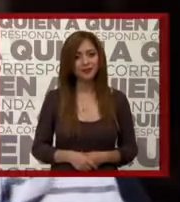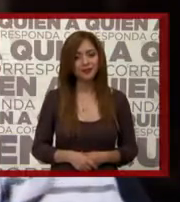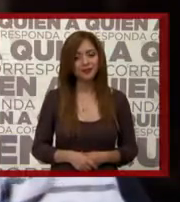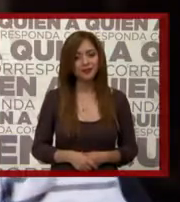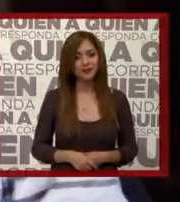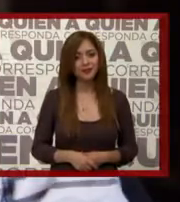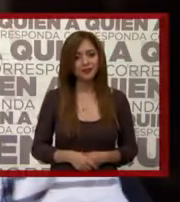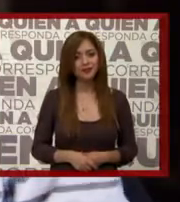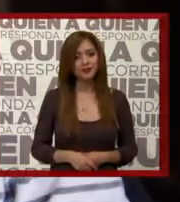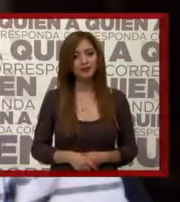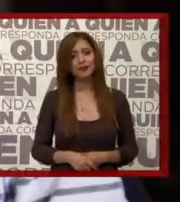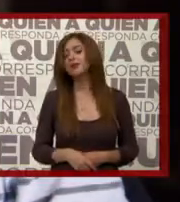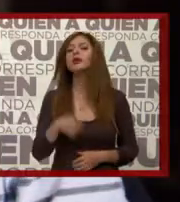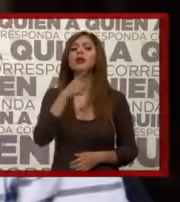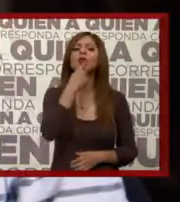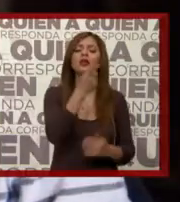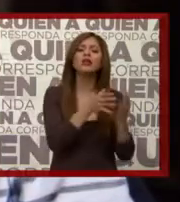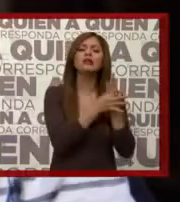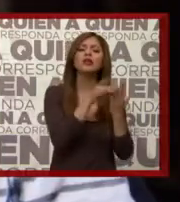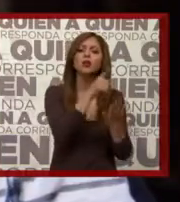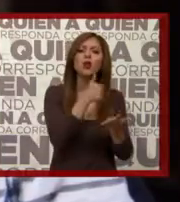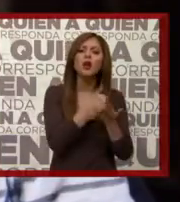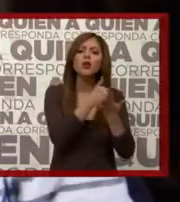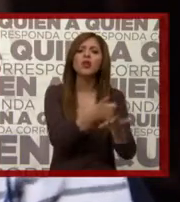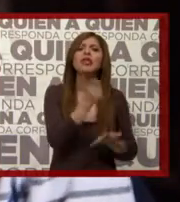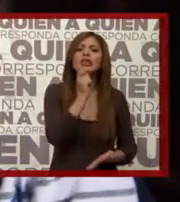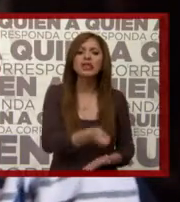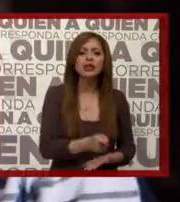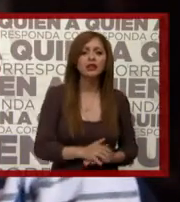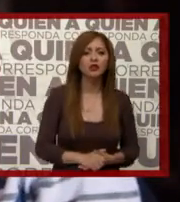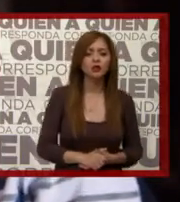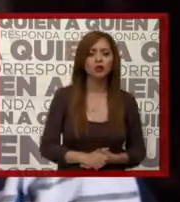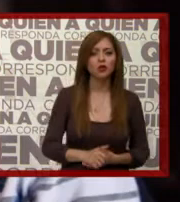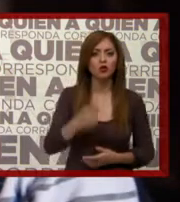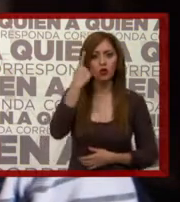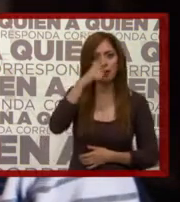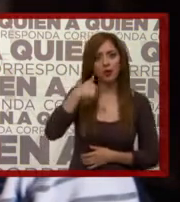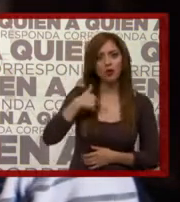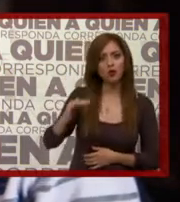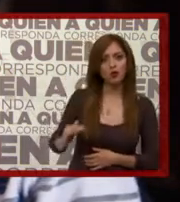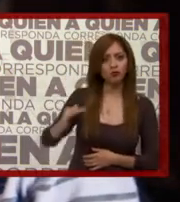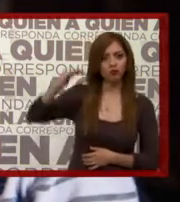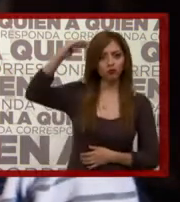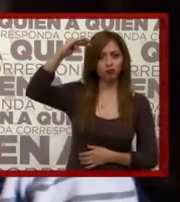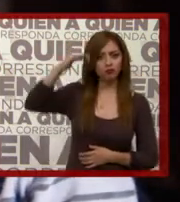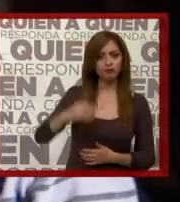¿Qué le pediste que te ayudara? A que pueda crecer.